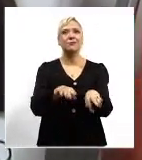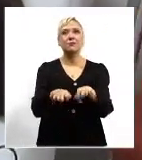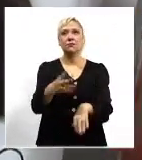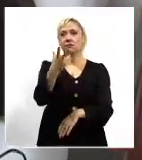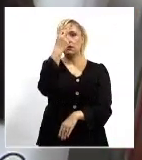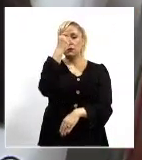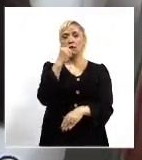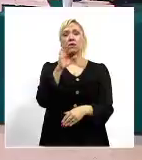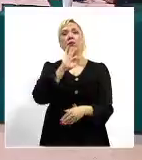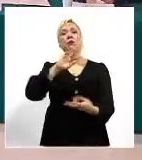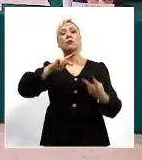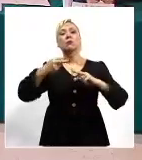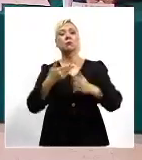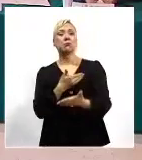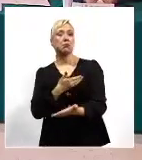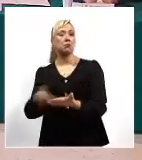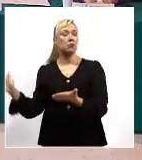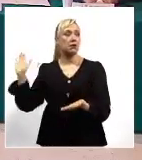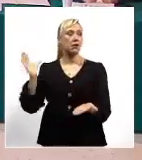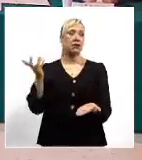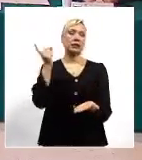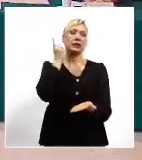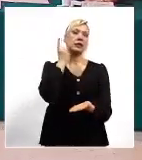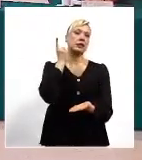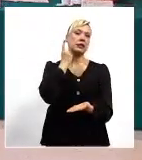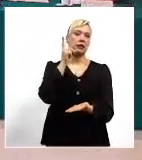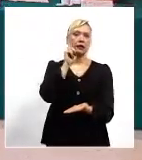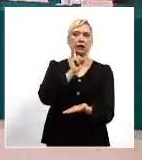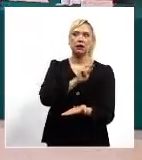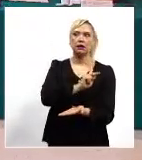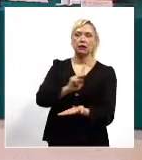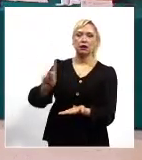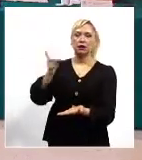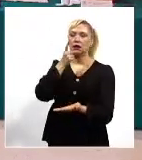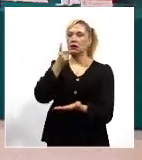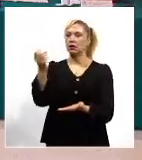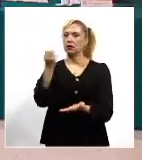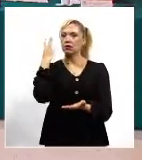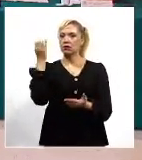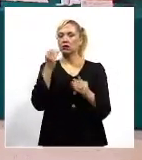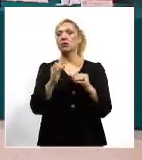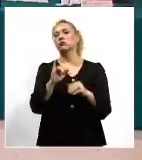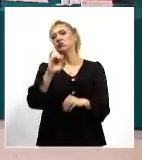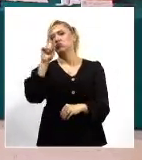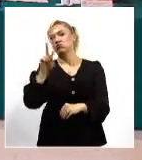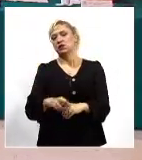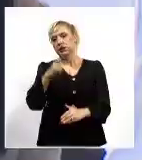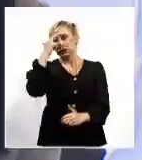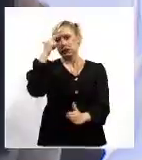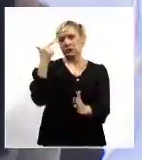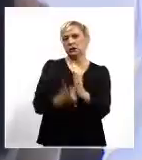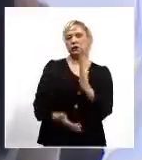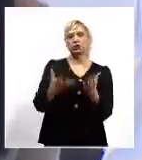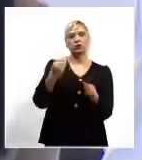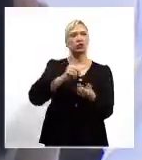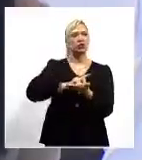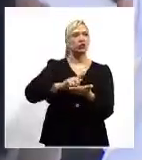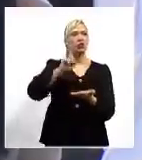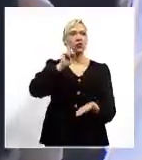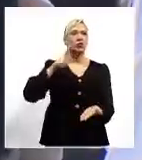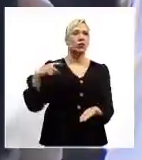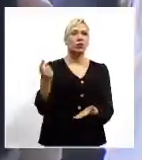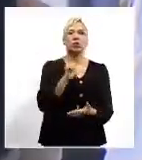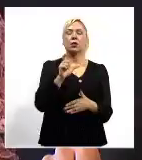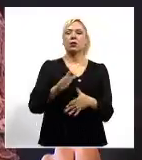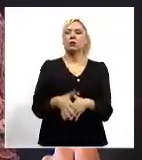embarazo. Así lo denunciaron diputadas al inaugurar un foro en el que lamentaron que persistan las violaciones a los derechos de las mujeres en etapa de